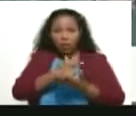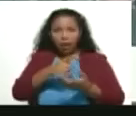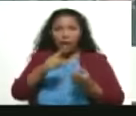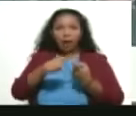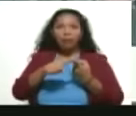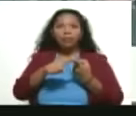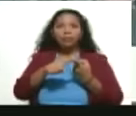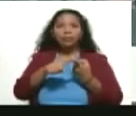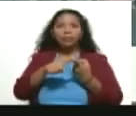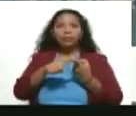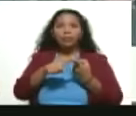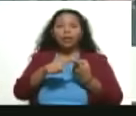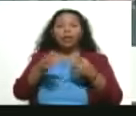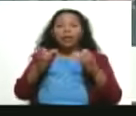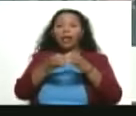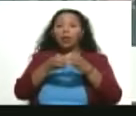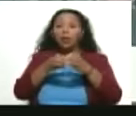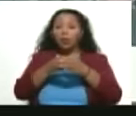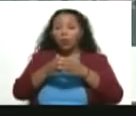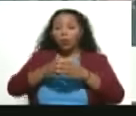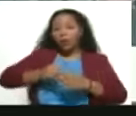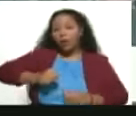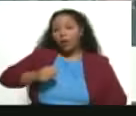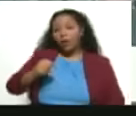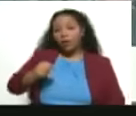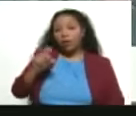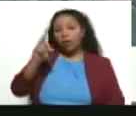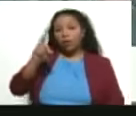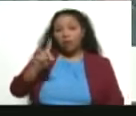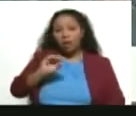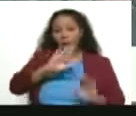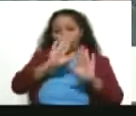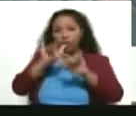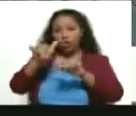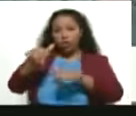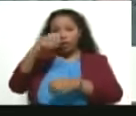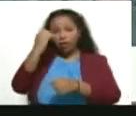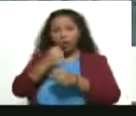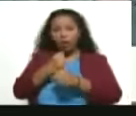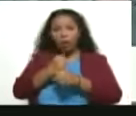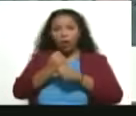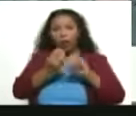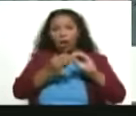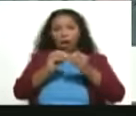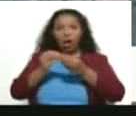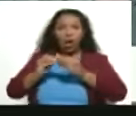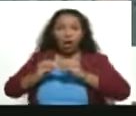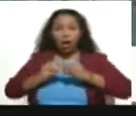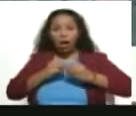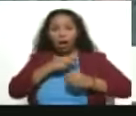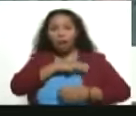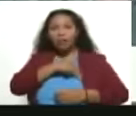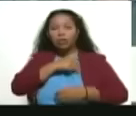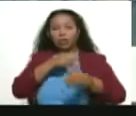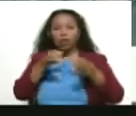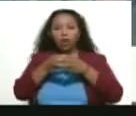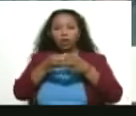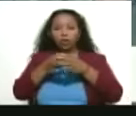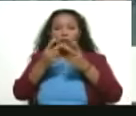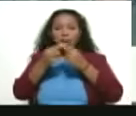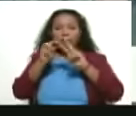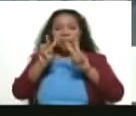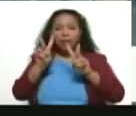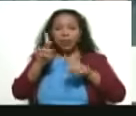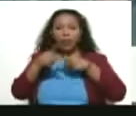por supuesto, de nuestros cuerpos policiales. Seguimos avanzando en esta política de apalancada en la gran misión cuadrante para la política de